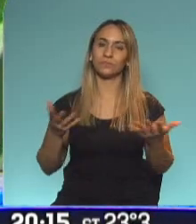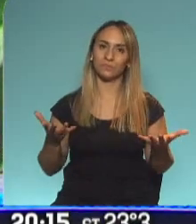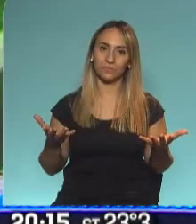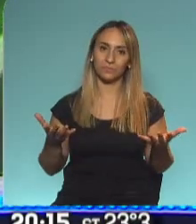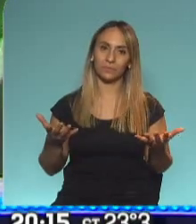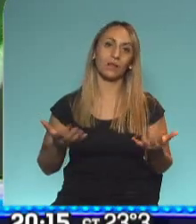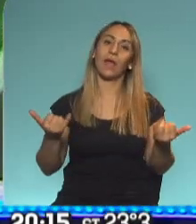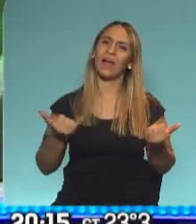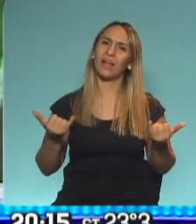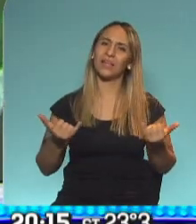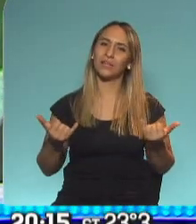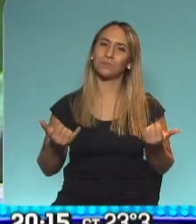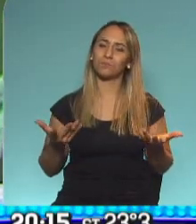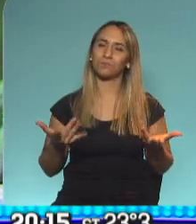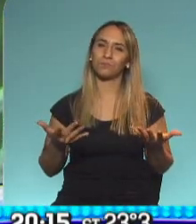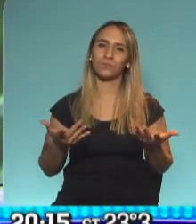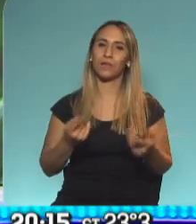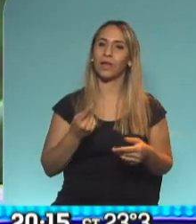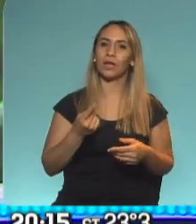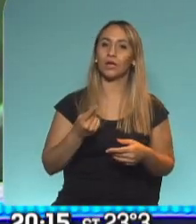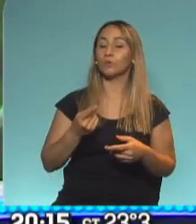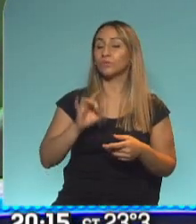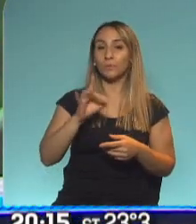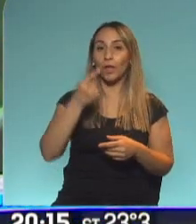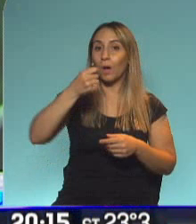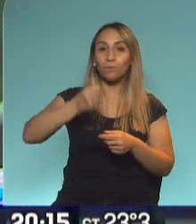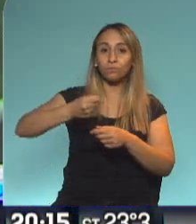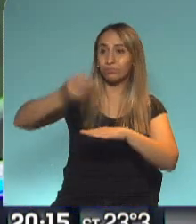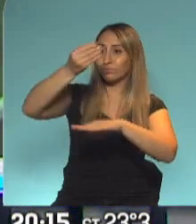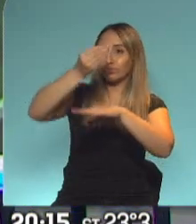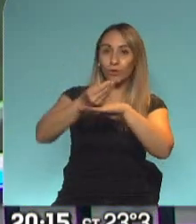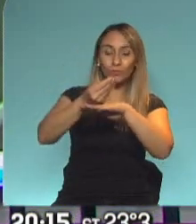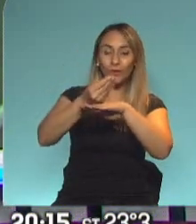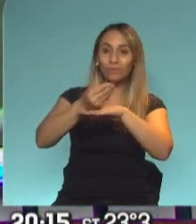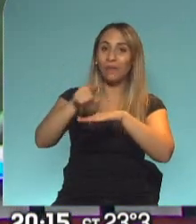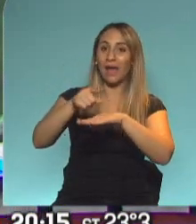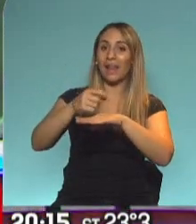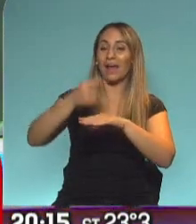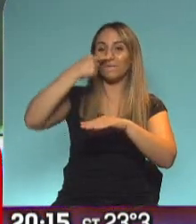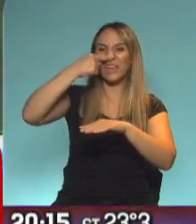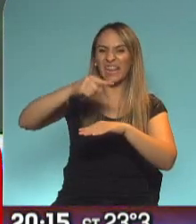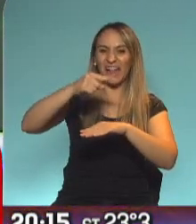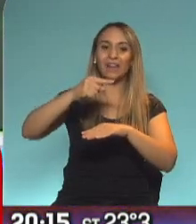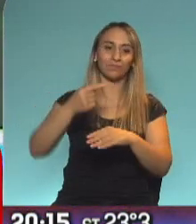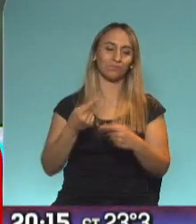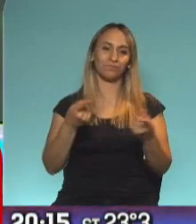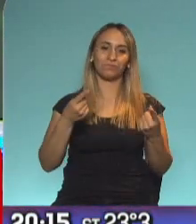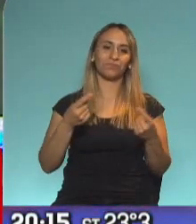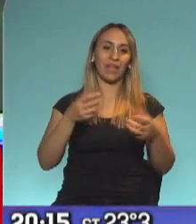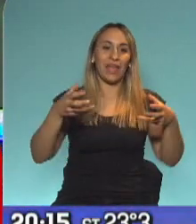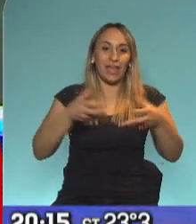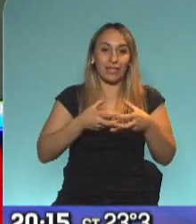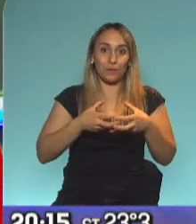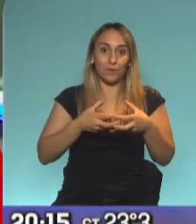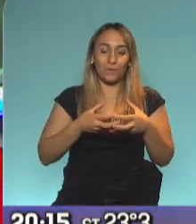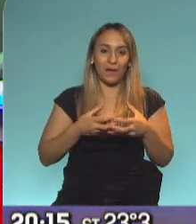Señores, hay solo un lugar en semifinales. Es la ida de los cuartos de final de la Copa Libertadores de América.